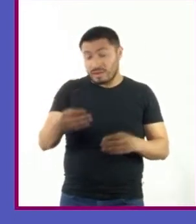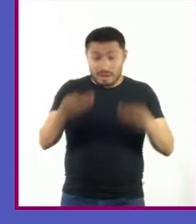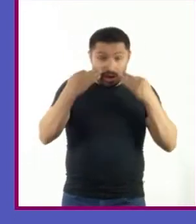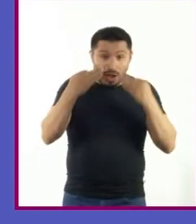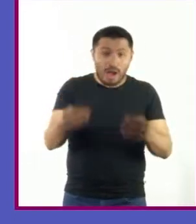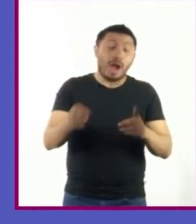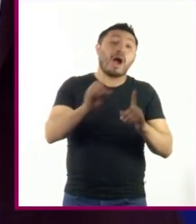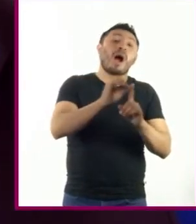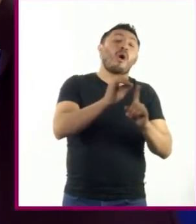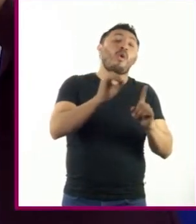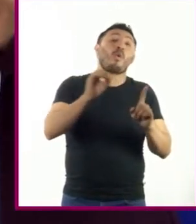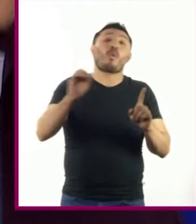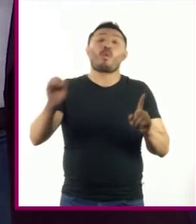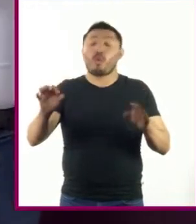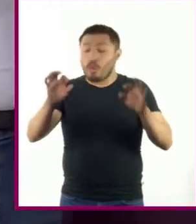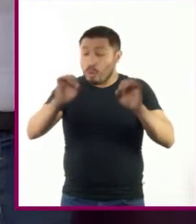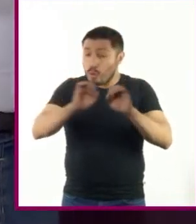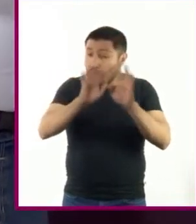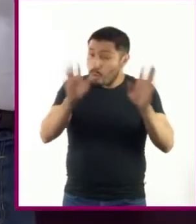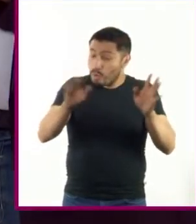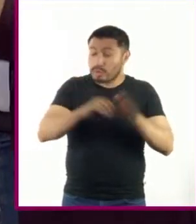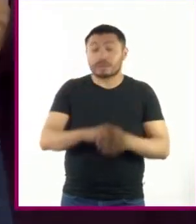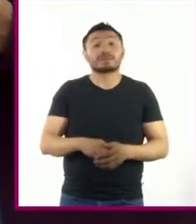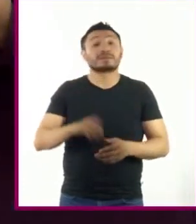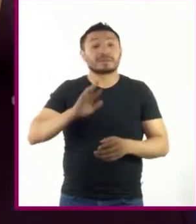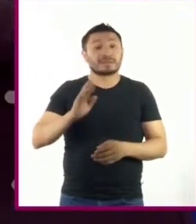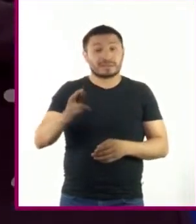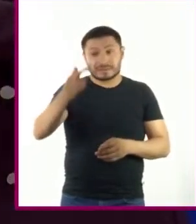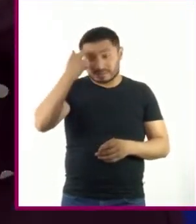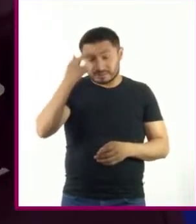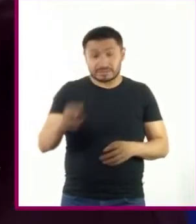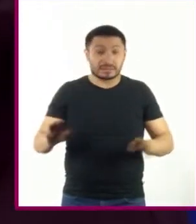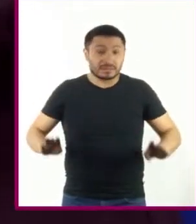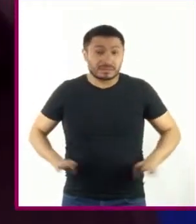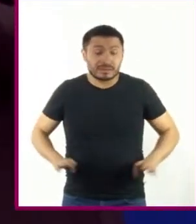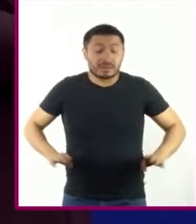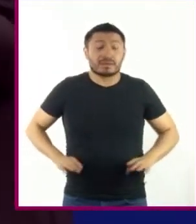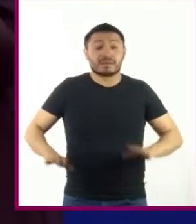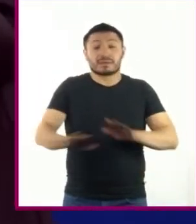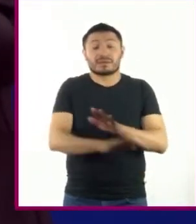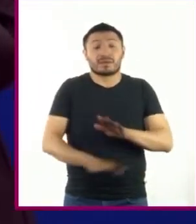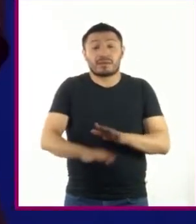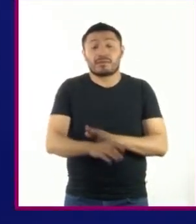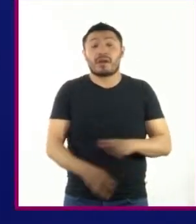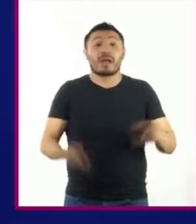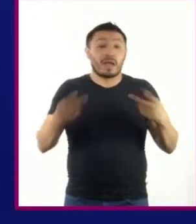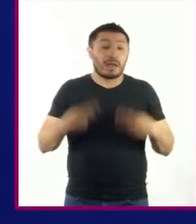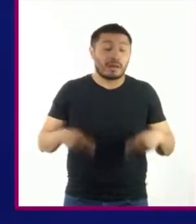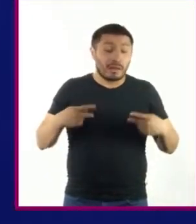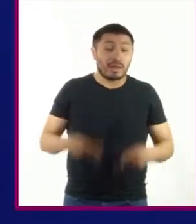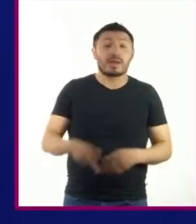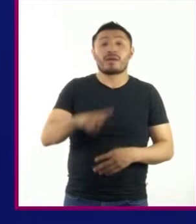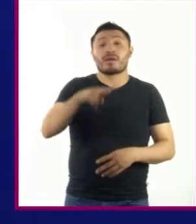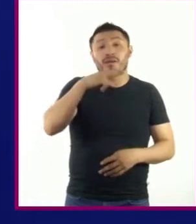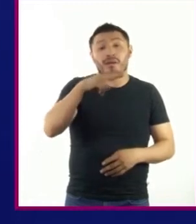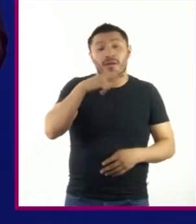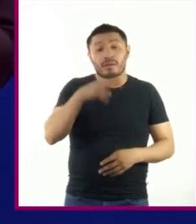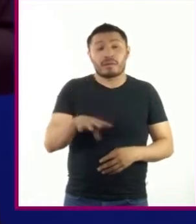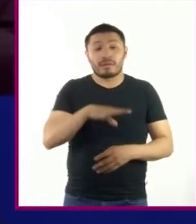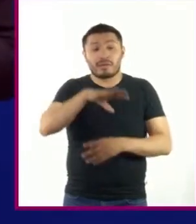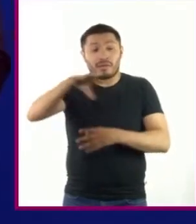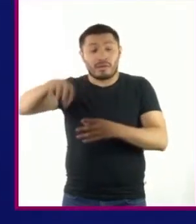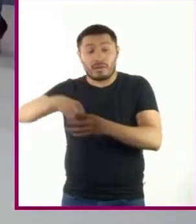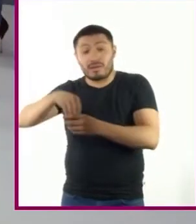oraciones más claras posibles, considerando su estructura básica, sujeto, verbo y complemento.